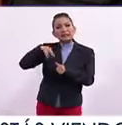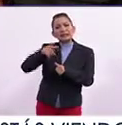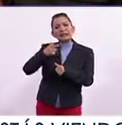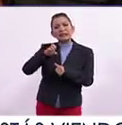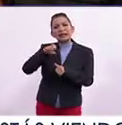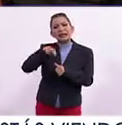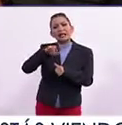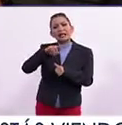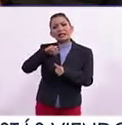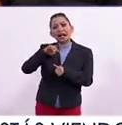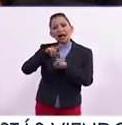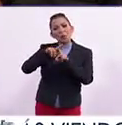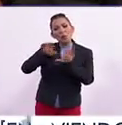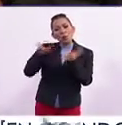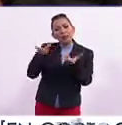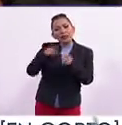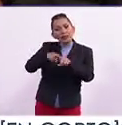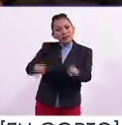y